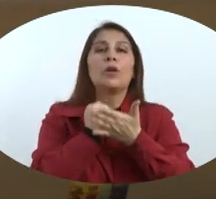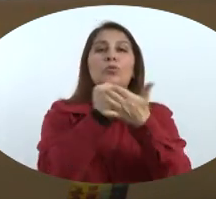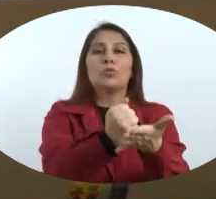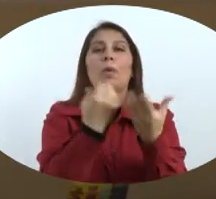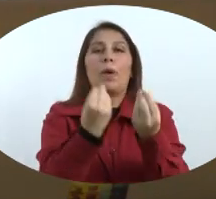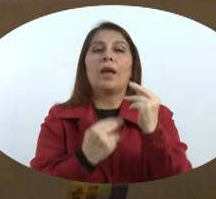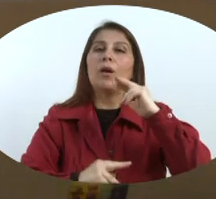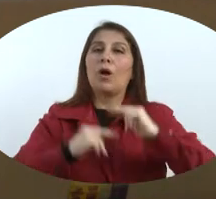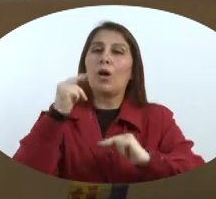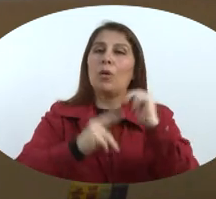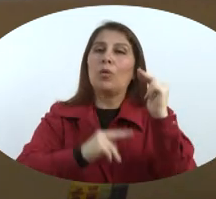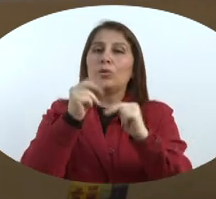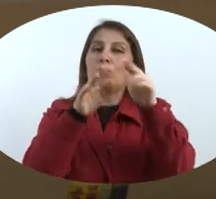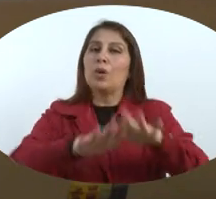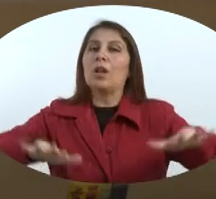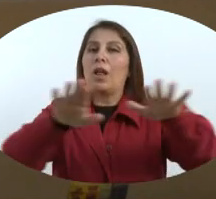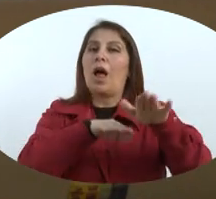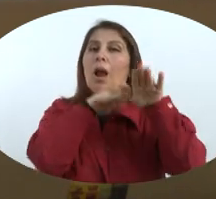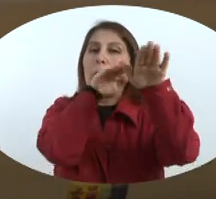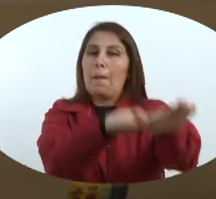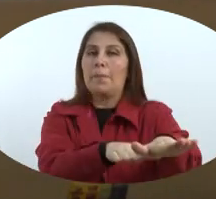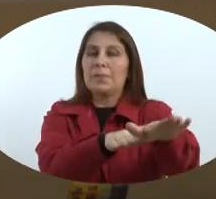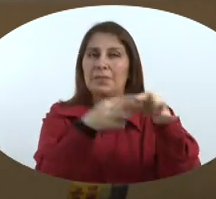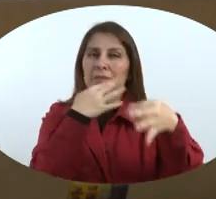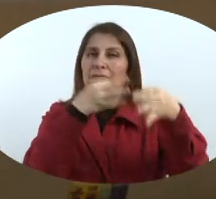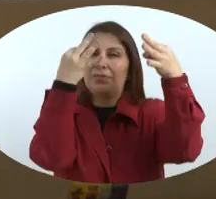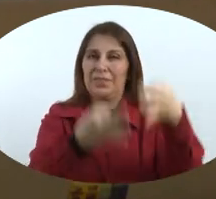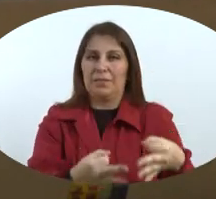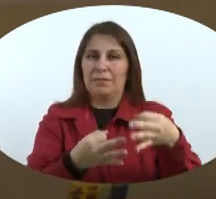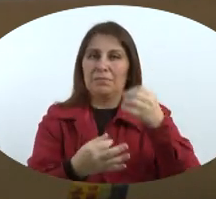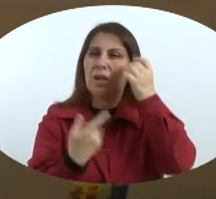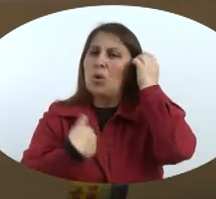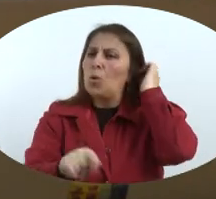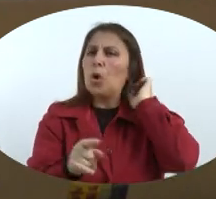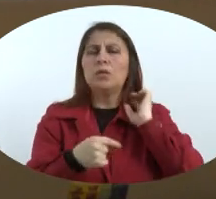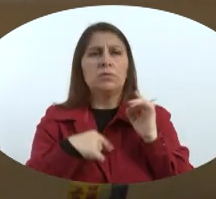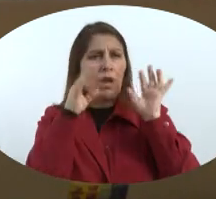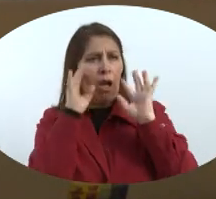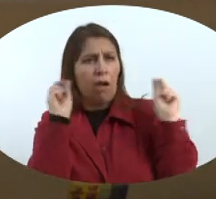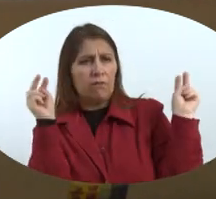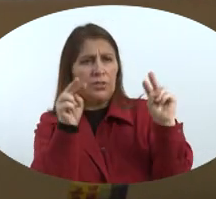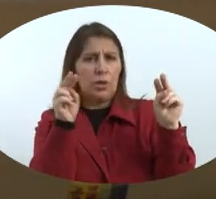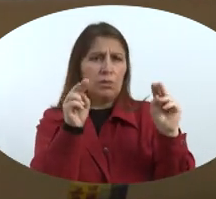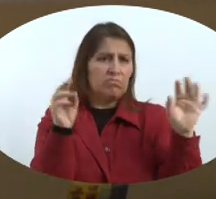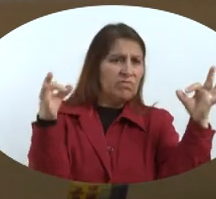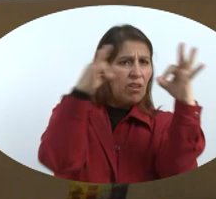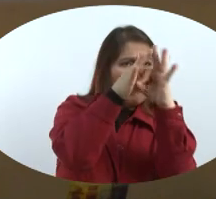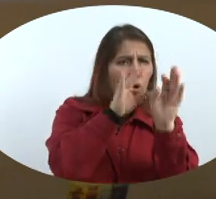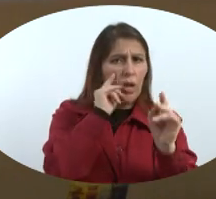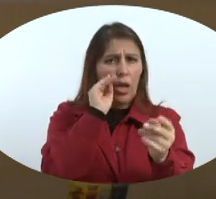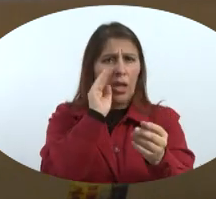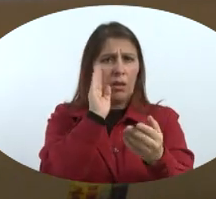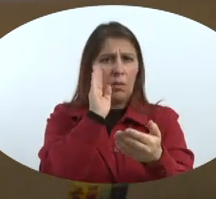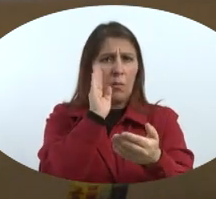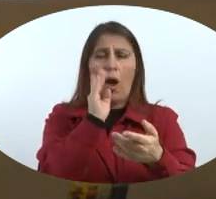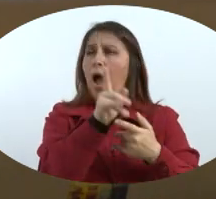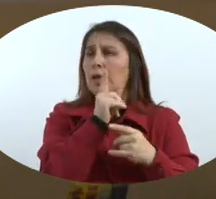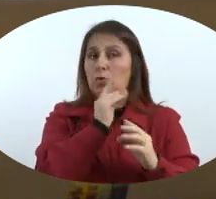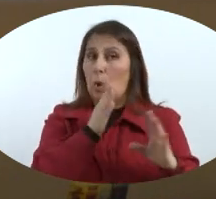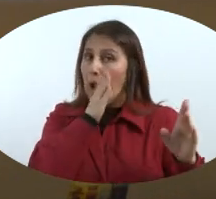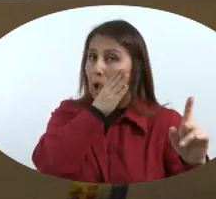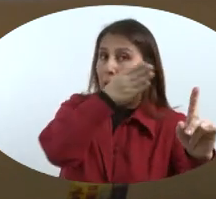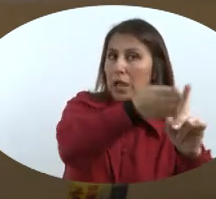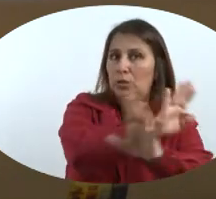construcción de una de un escenario de representatividad pues no sea con una visión parcializada efectivamente sino que